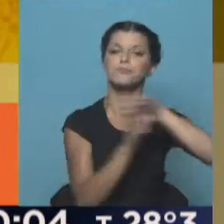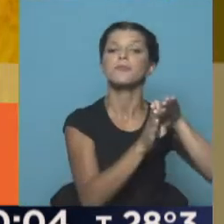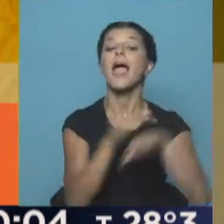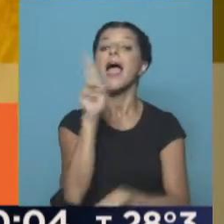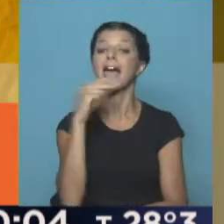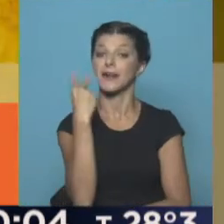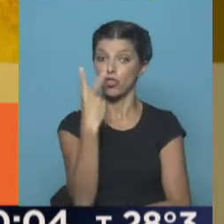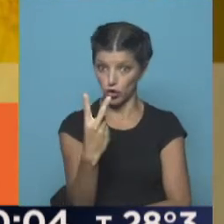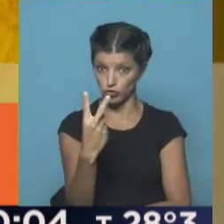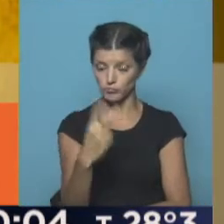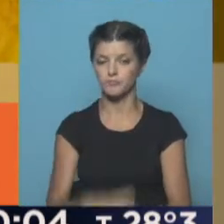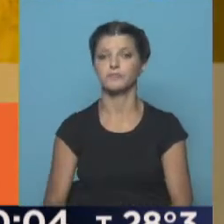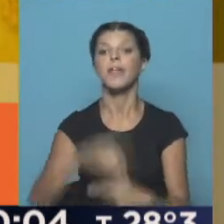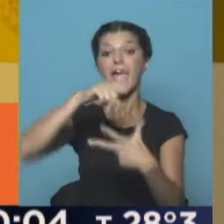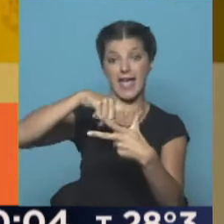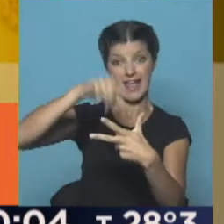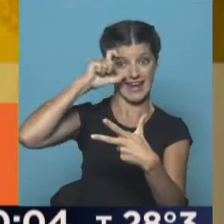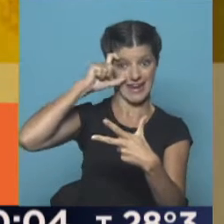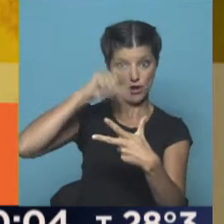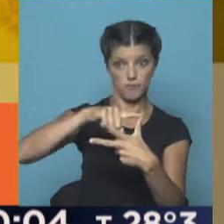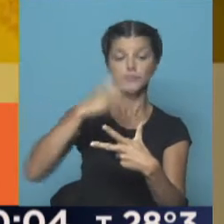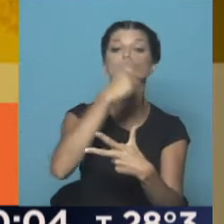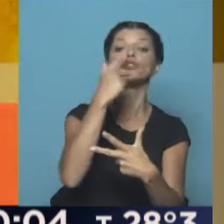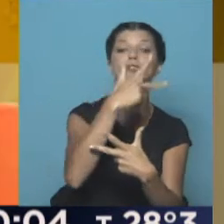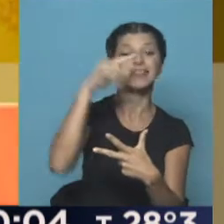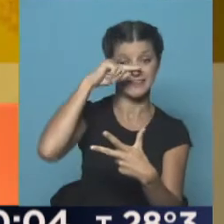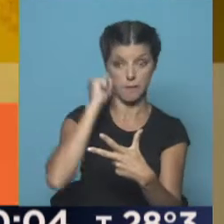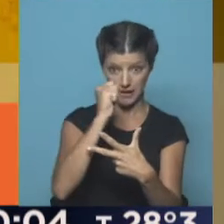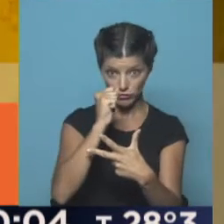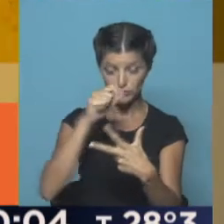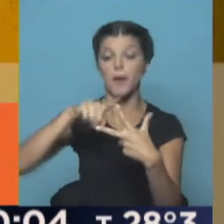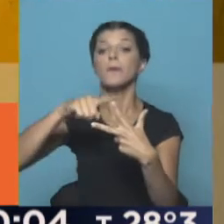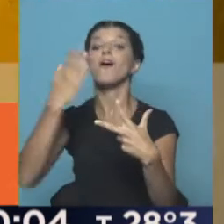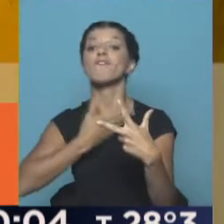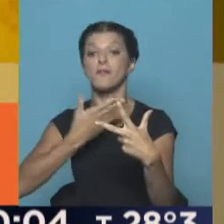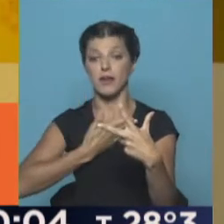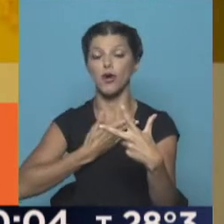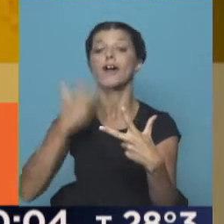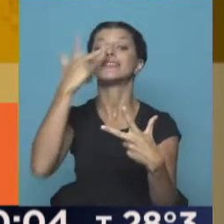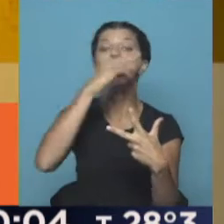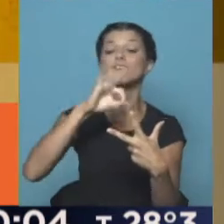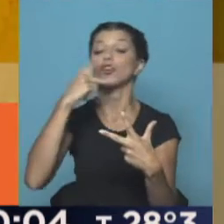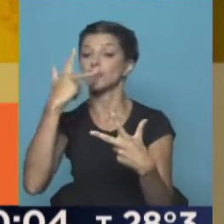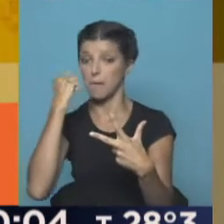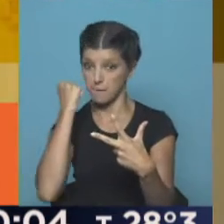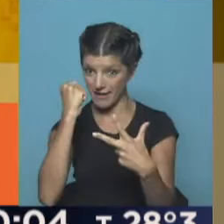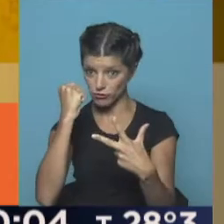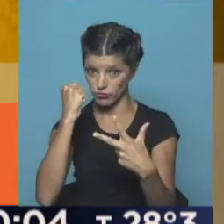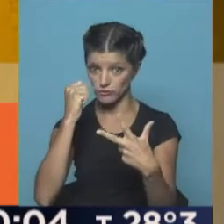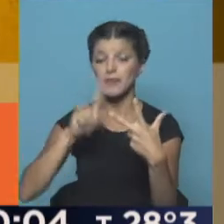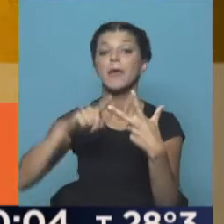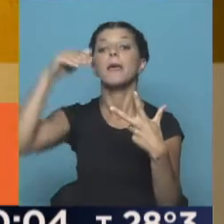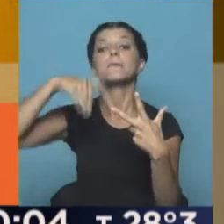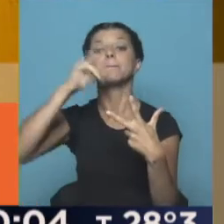usuarios r2 que en enero abonaron 237 pesos en febrero lo harán pero con 303 pesos en su